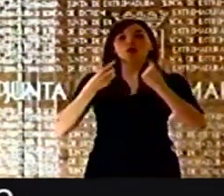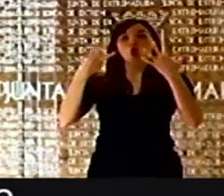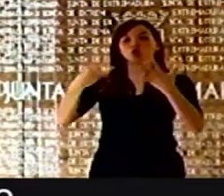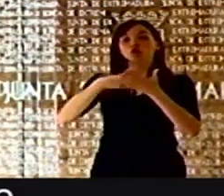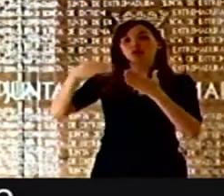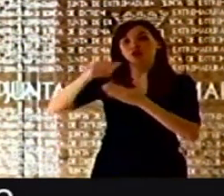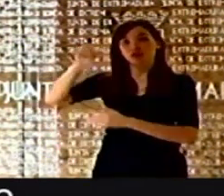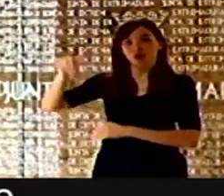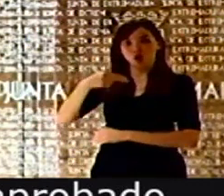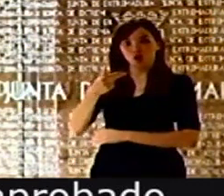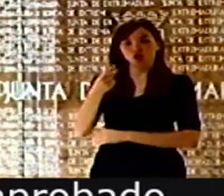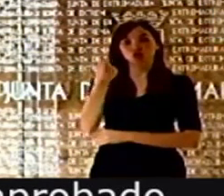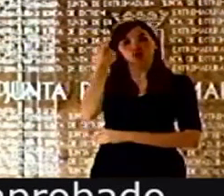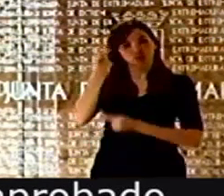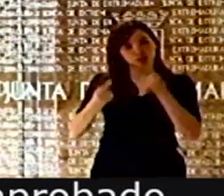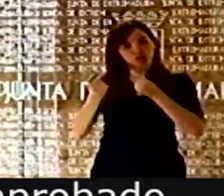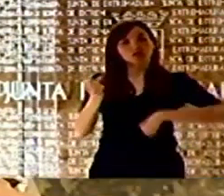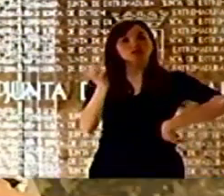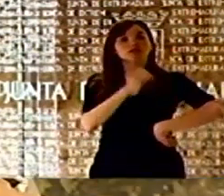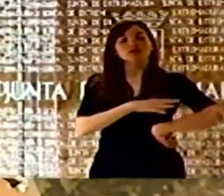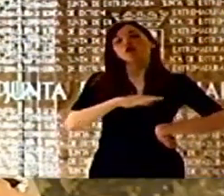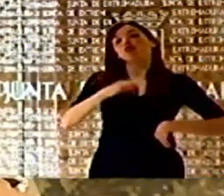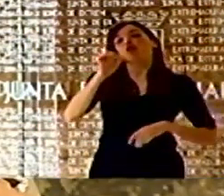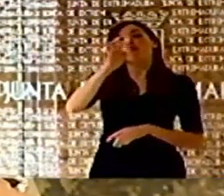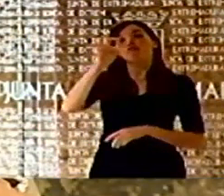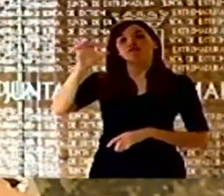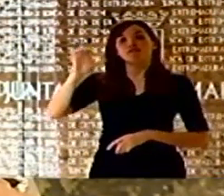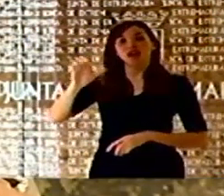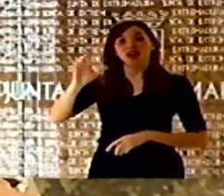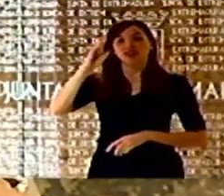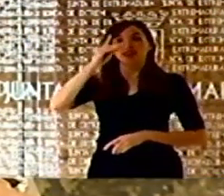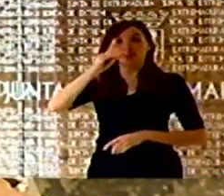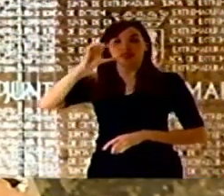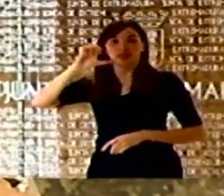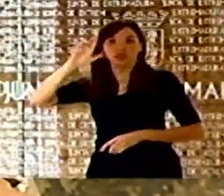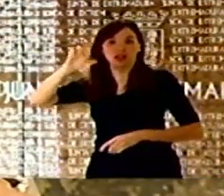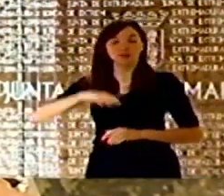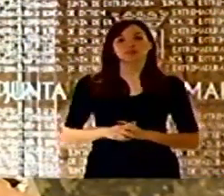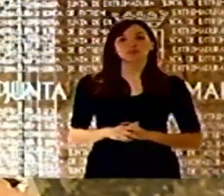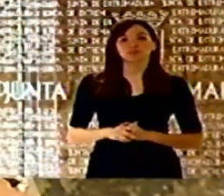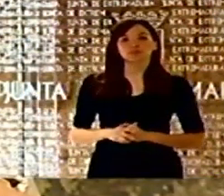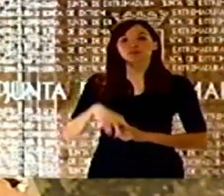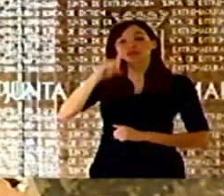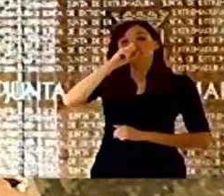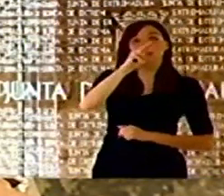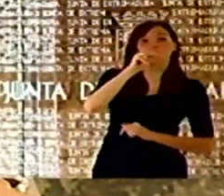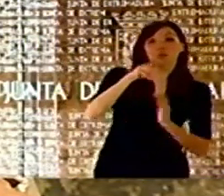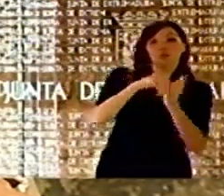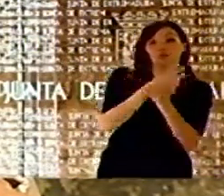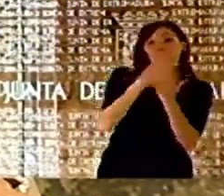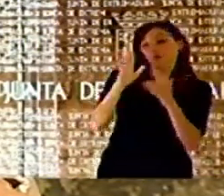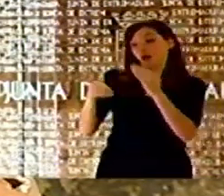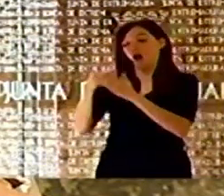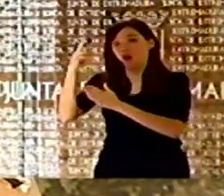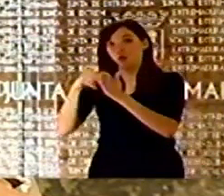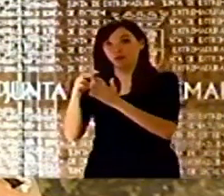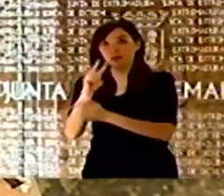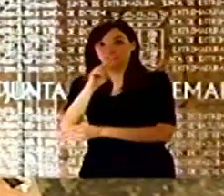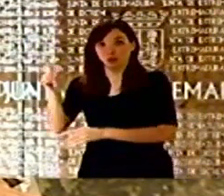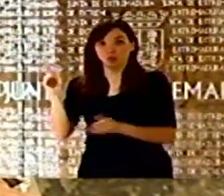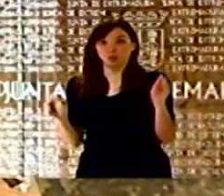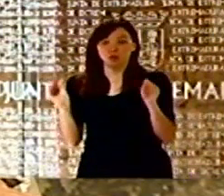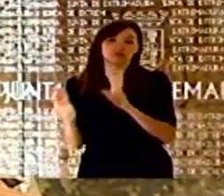de euros procedentes del fondo FEDER, que se repartirán en el periodo 19-21. El objetivo de estas ayudas es fomentar